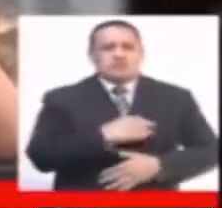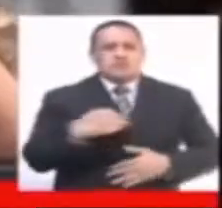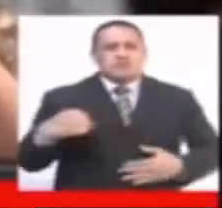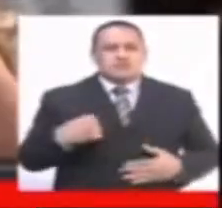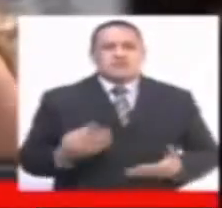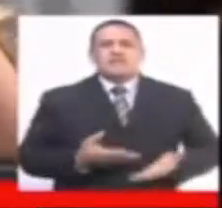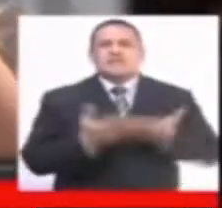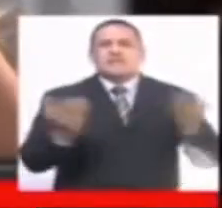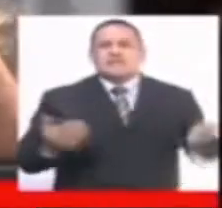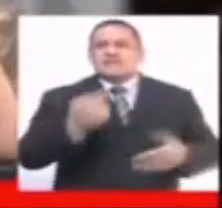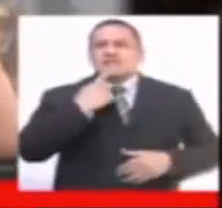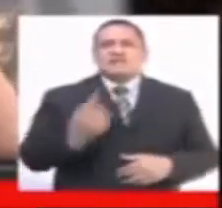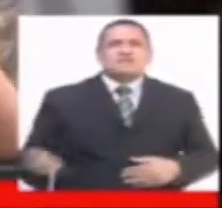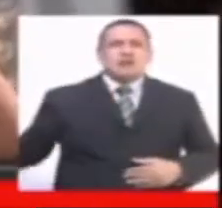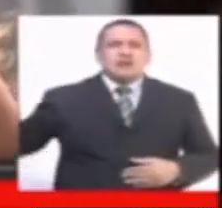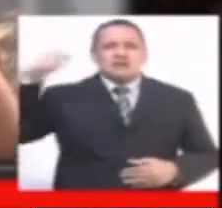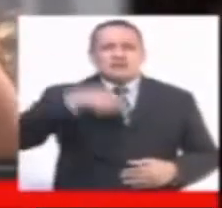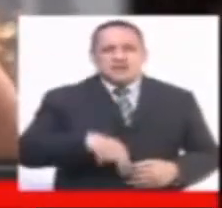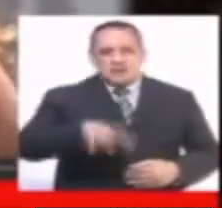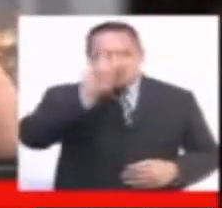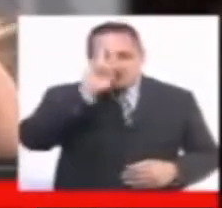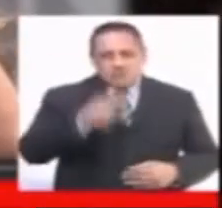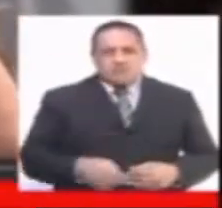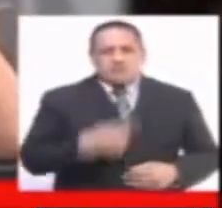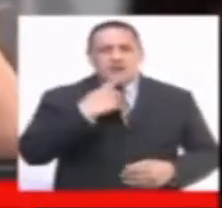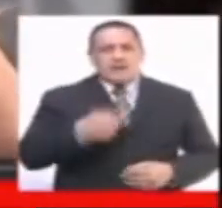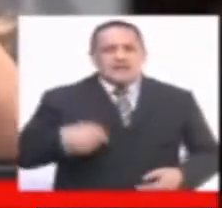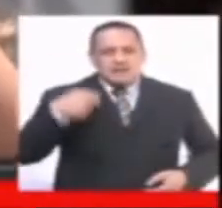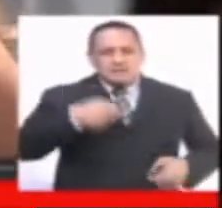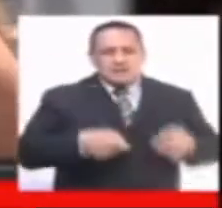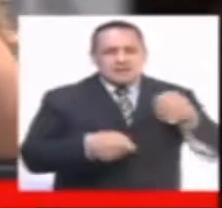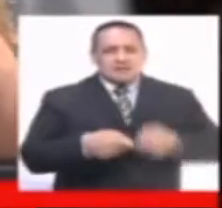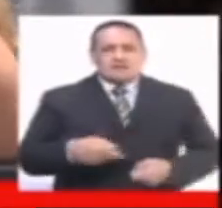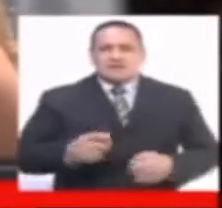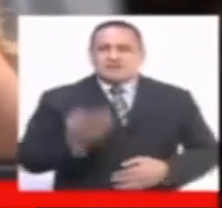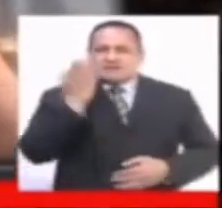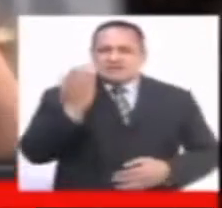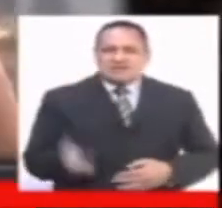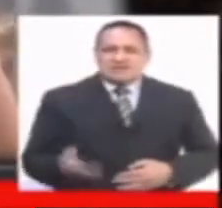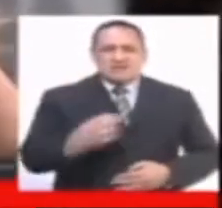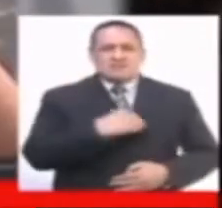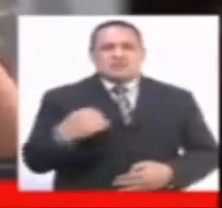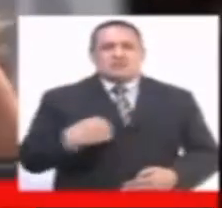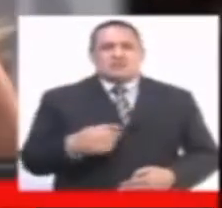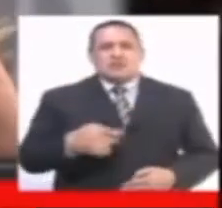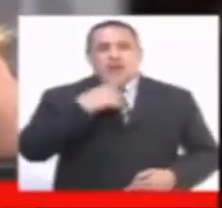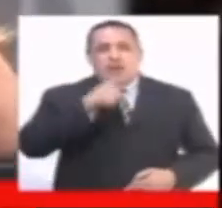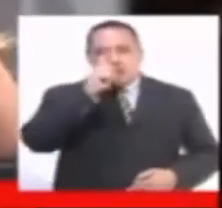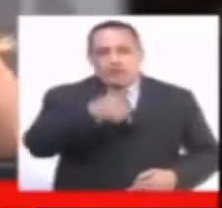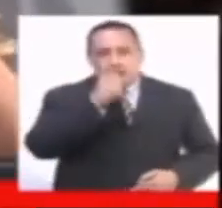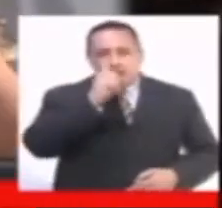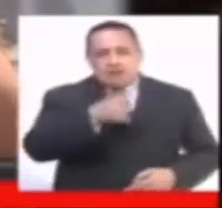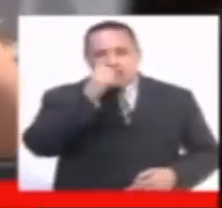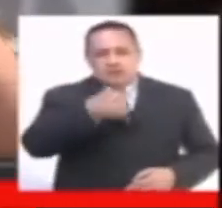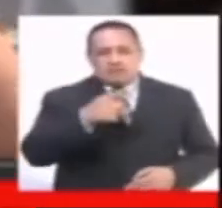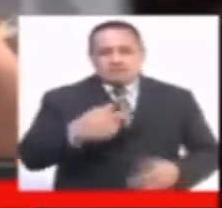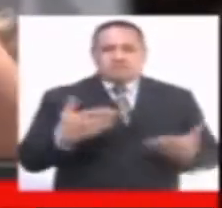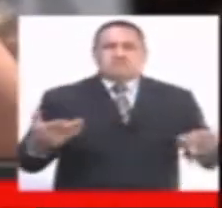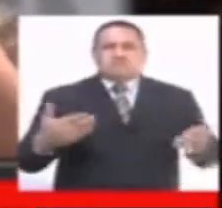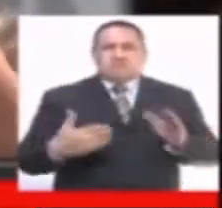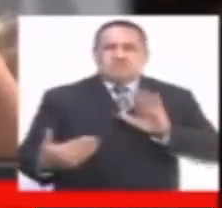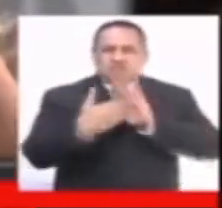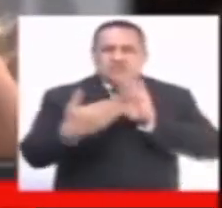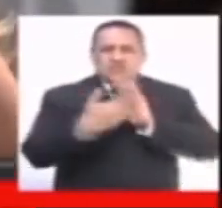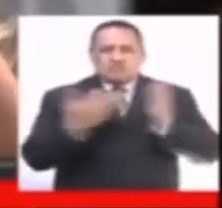¿Quién va a venir a invertir a un país en que el primer ministro y el ejecutivo amenaza constantemente al Congreso